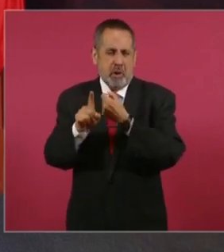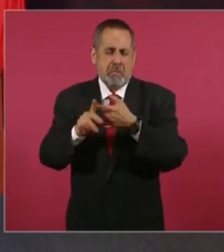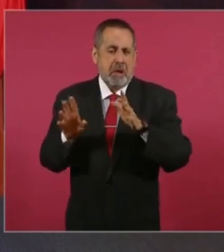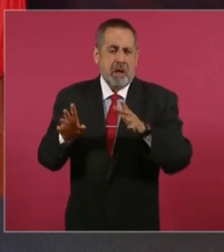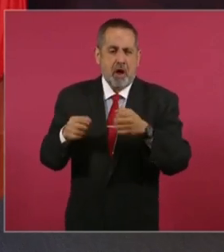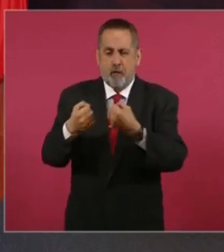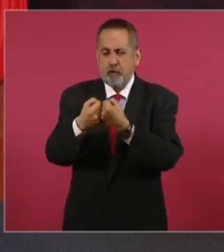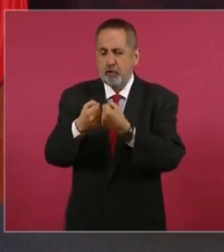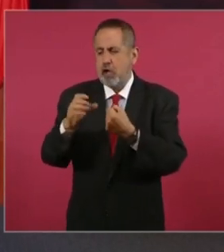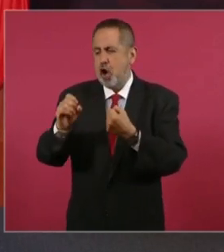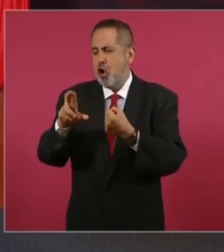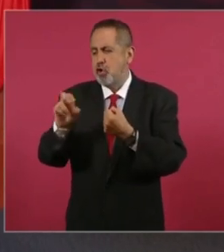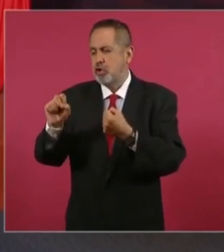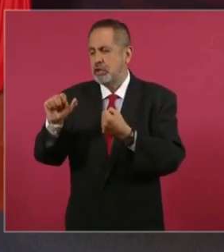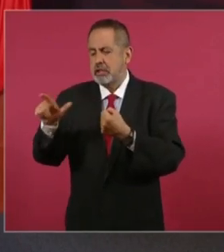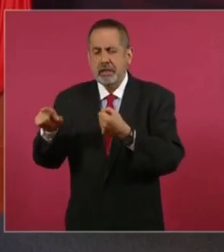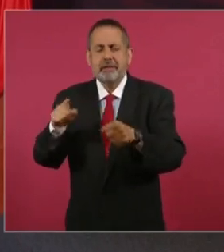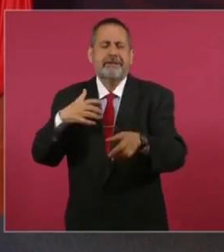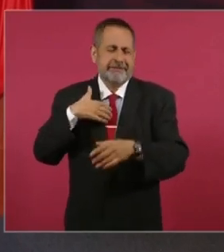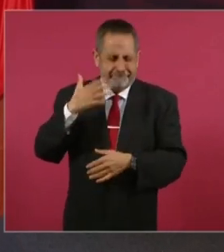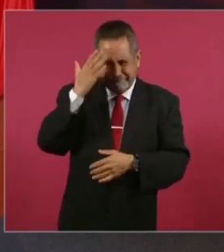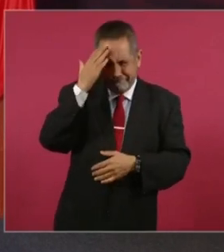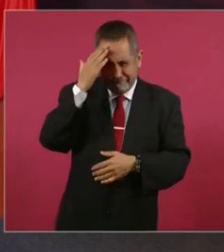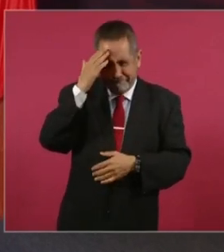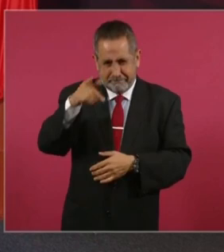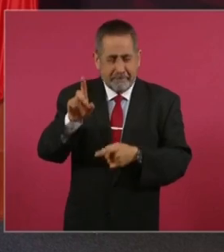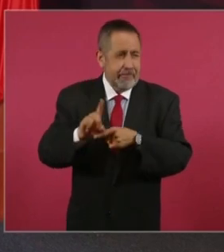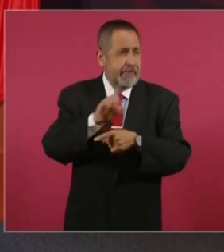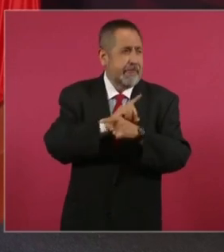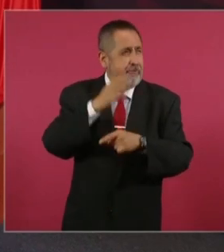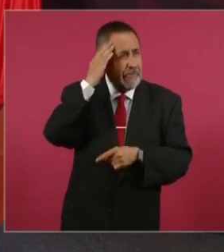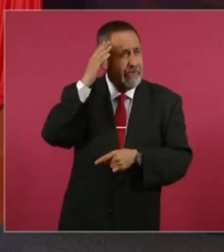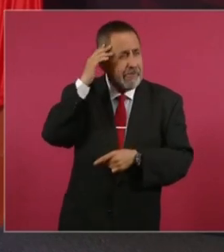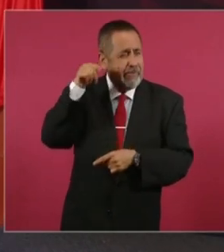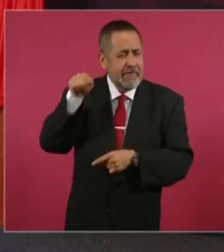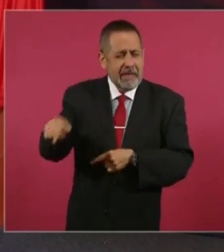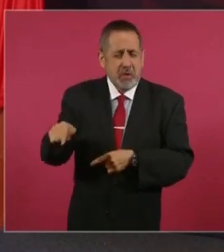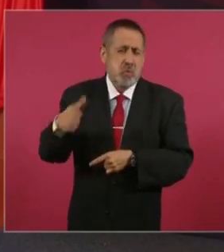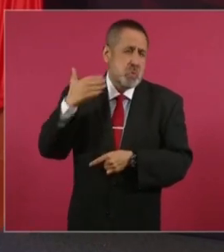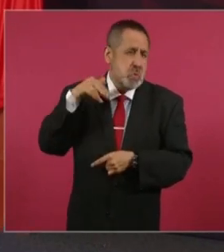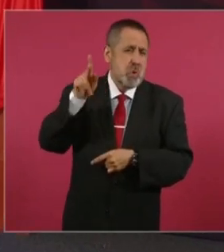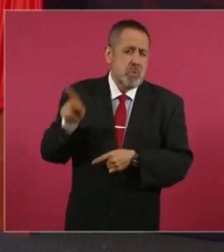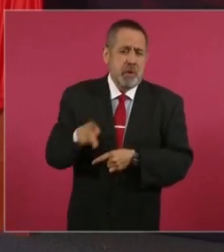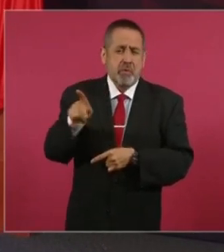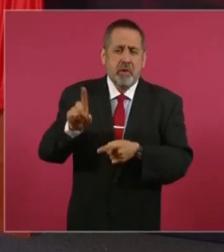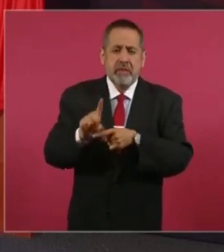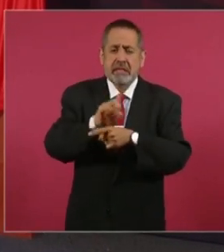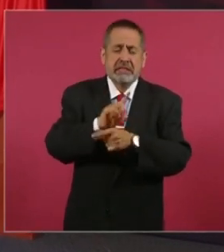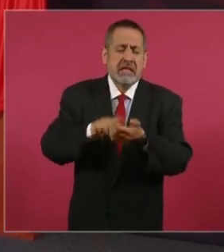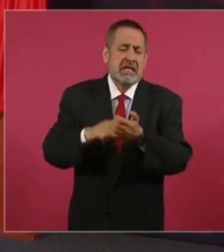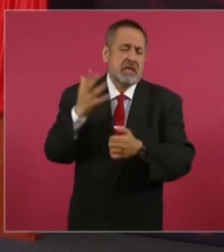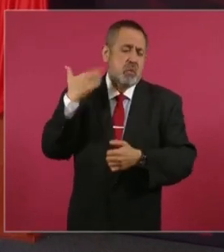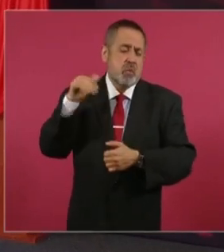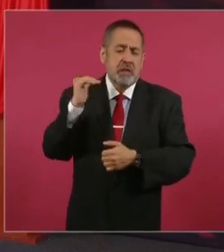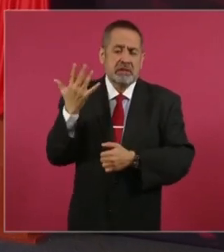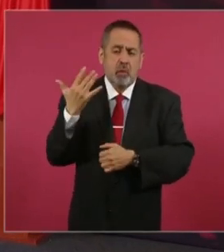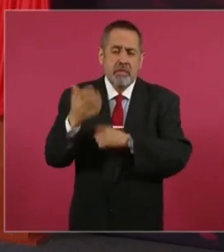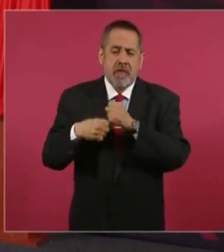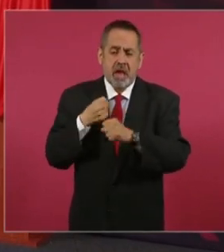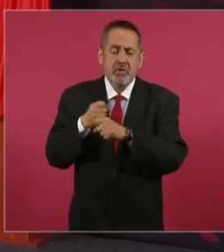Corozal yo conozco ¿sabes? ¿desde cuándo conozco Yaxilán? desde hace 50 años